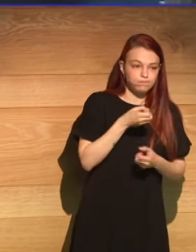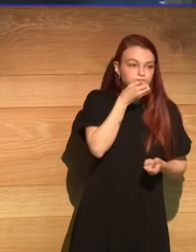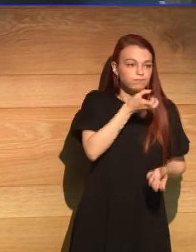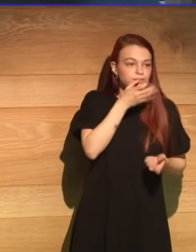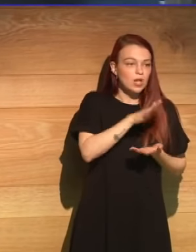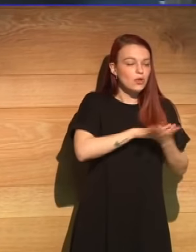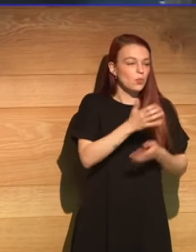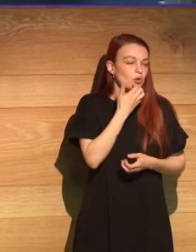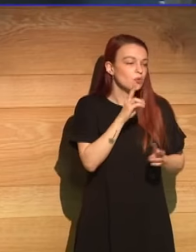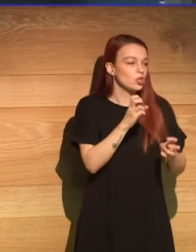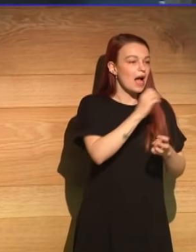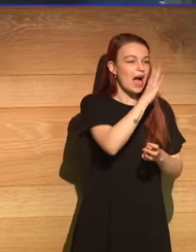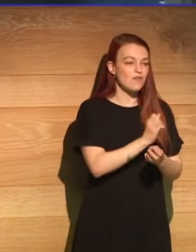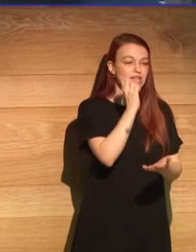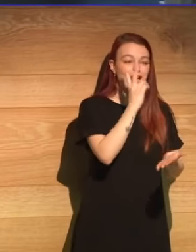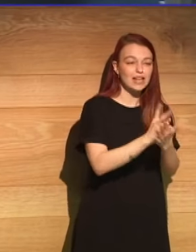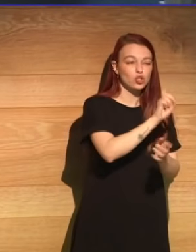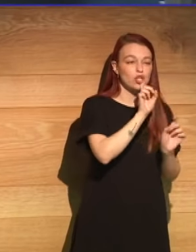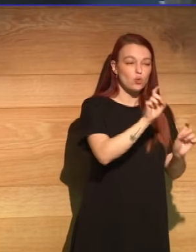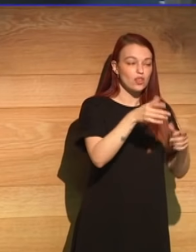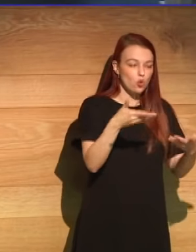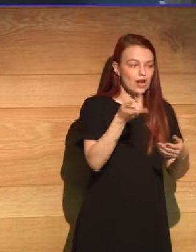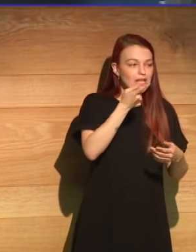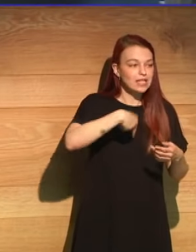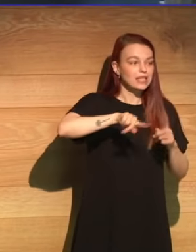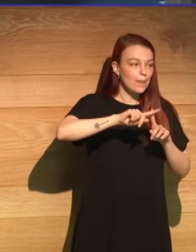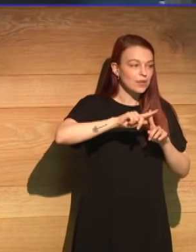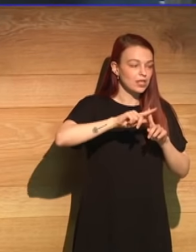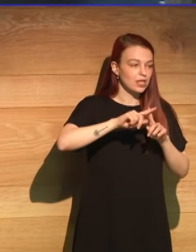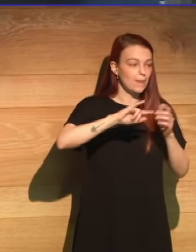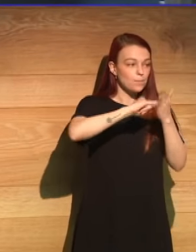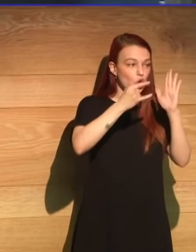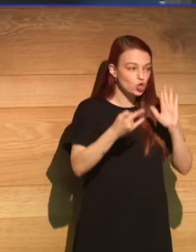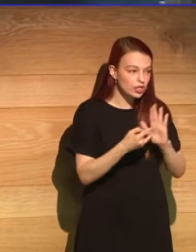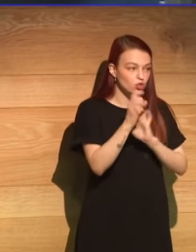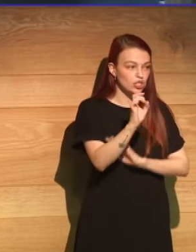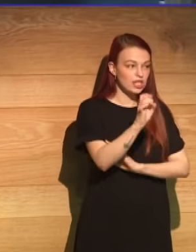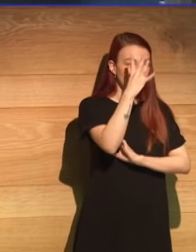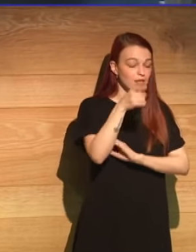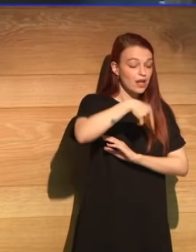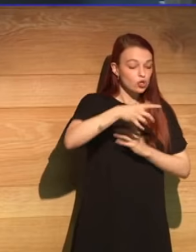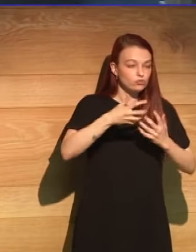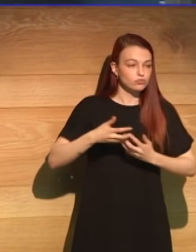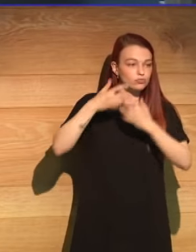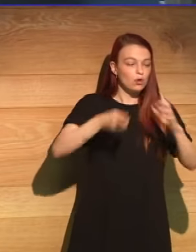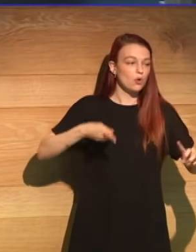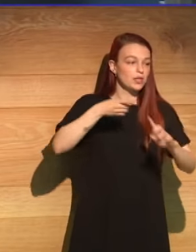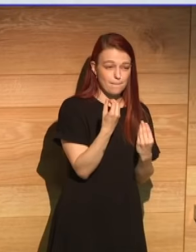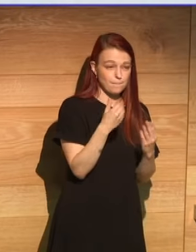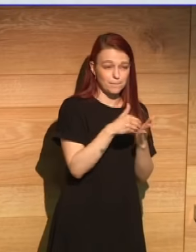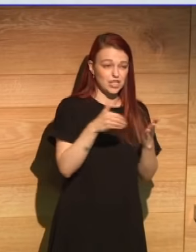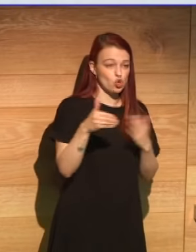enfrenta la educación en África, sino también las ideas y proyectos e iniciativas que están luchando por mejorar la calidad de la educación en el